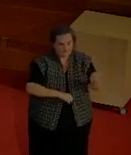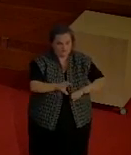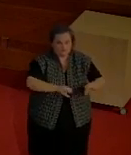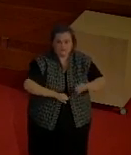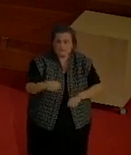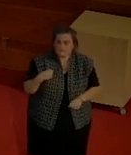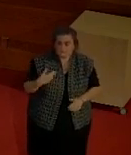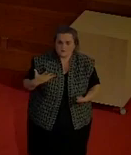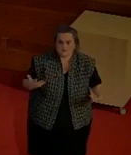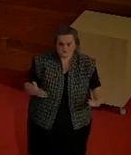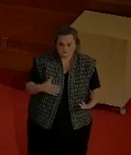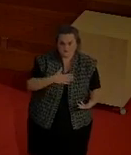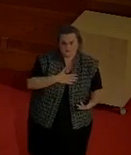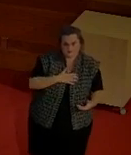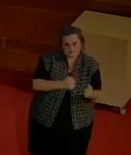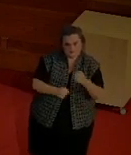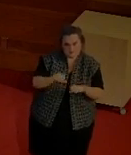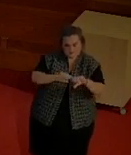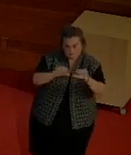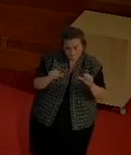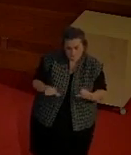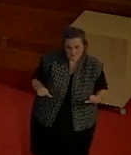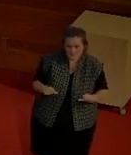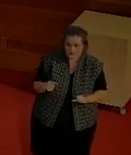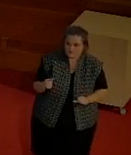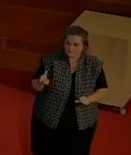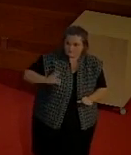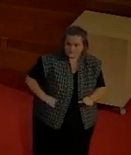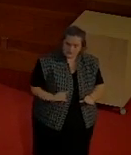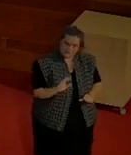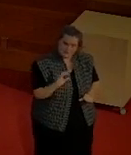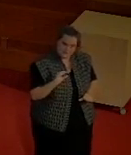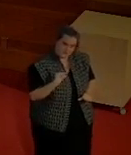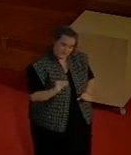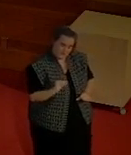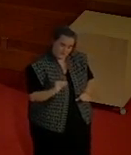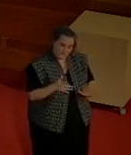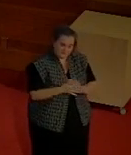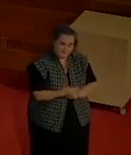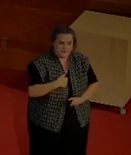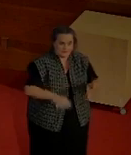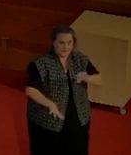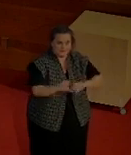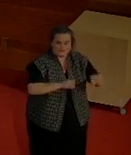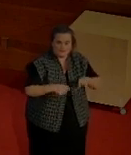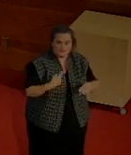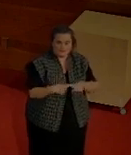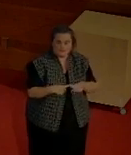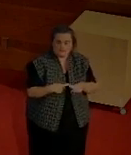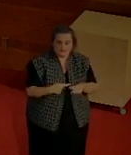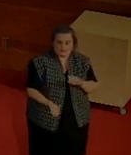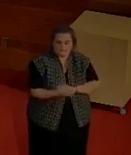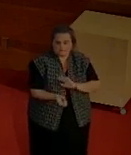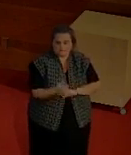que mi modelo económico está basado en bajos salarios mi gente no puede comprar los productos que fabrica Y si le subo los